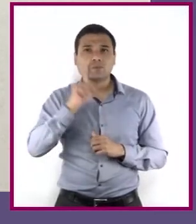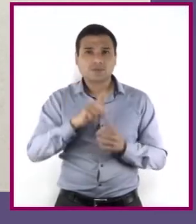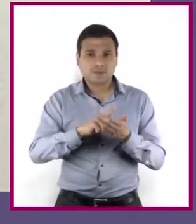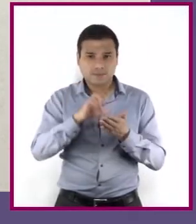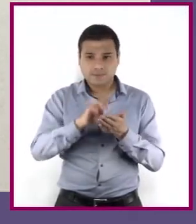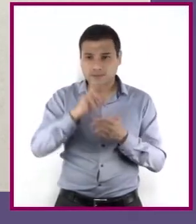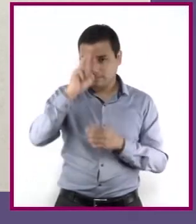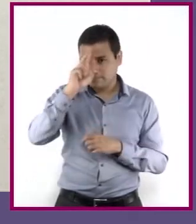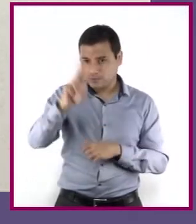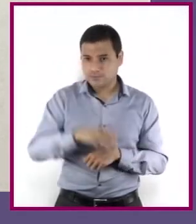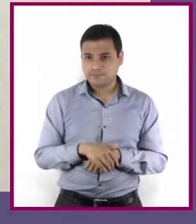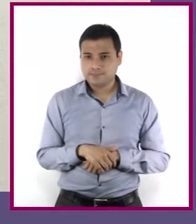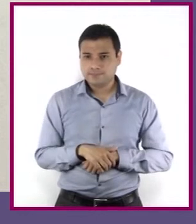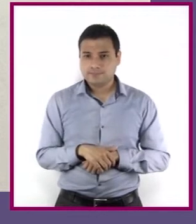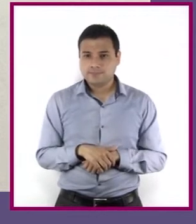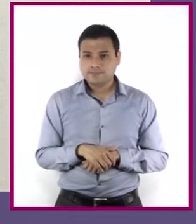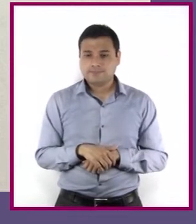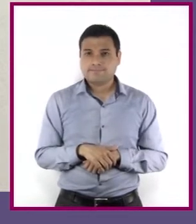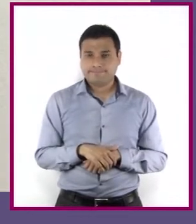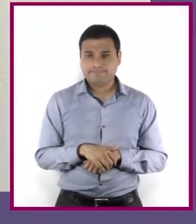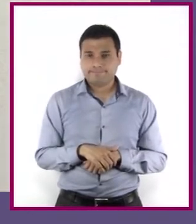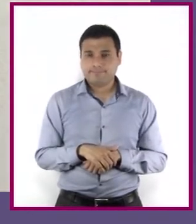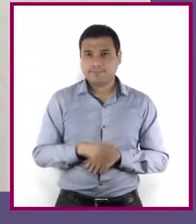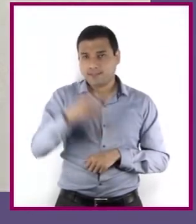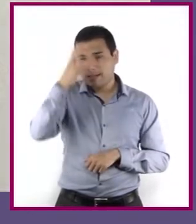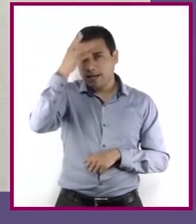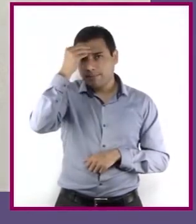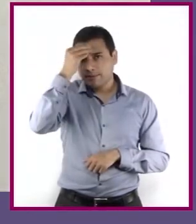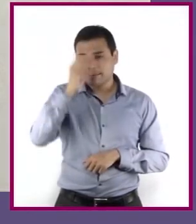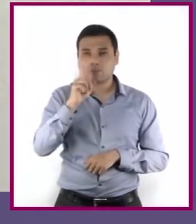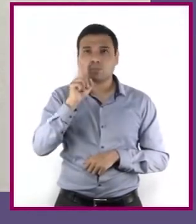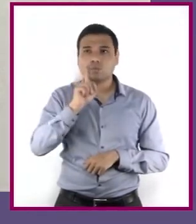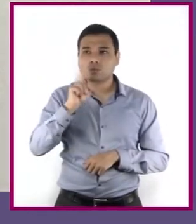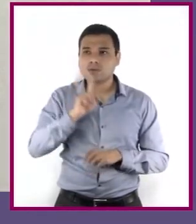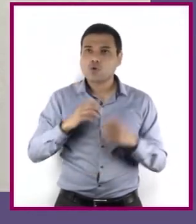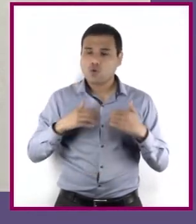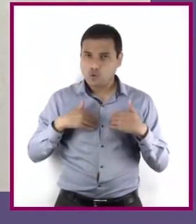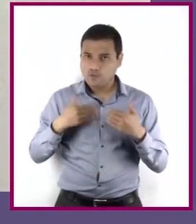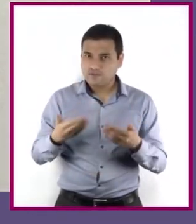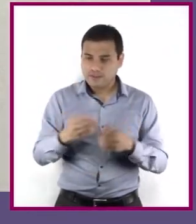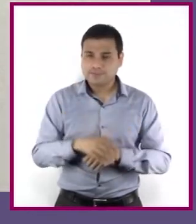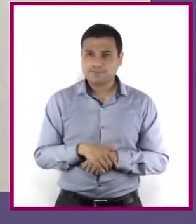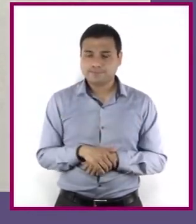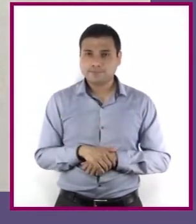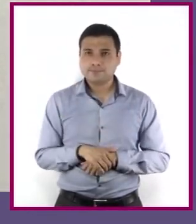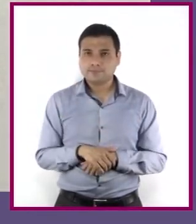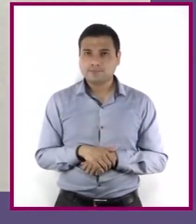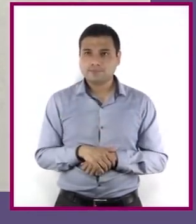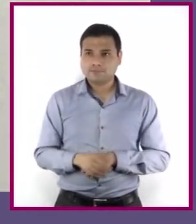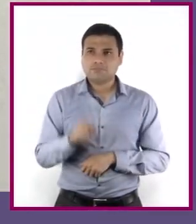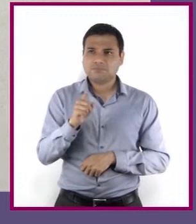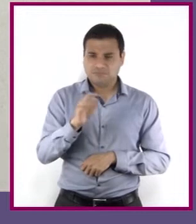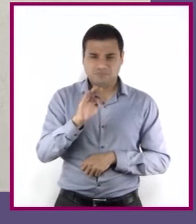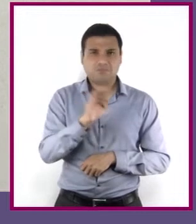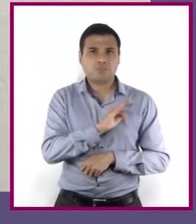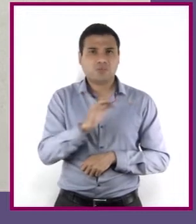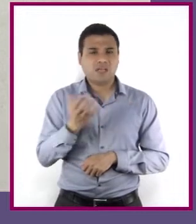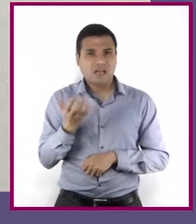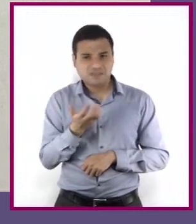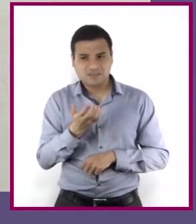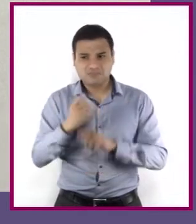discapacidad. Aprender a tratarnos bien y confiar en nosotras, en las habilidades que tenemos y